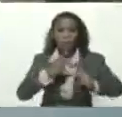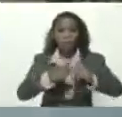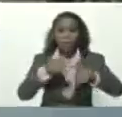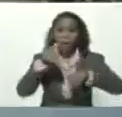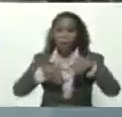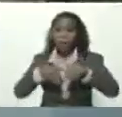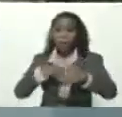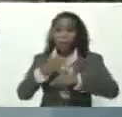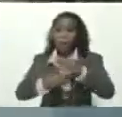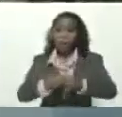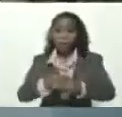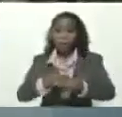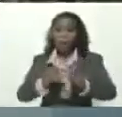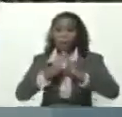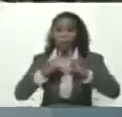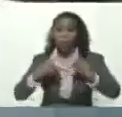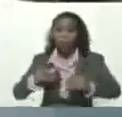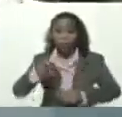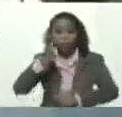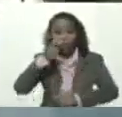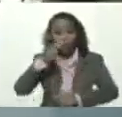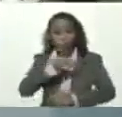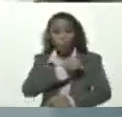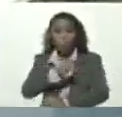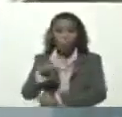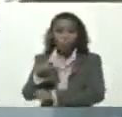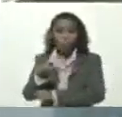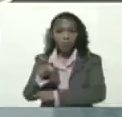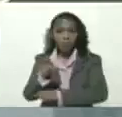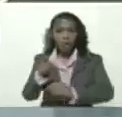se lleve a cabo con toda la seguridad que mandan las